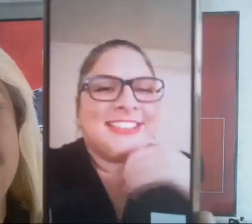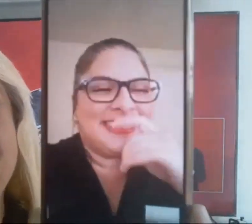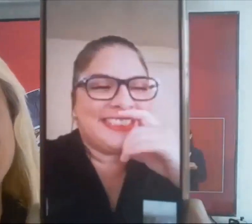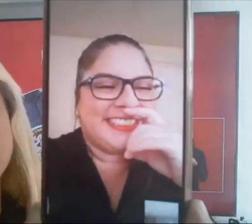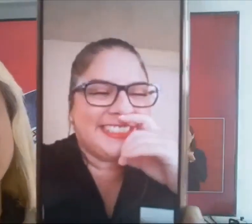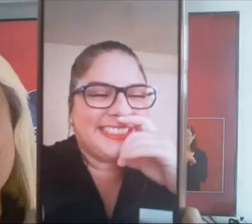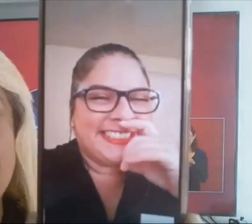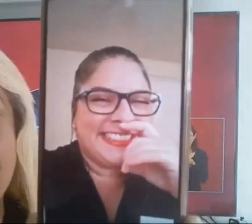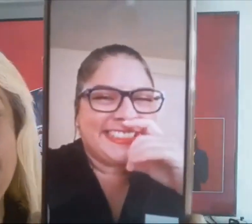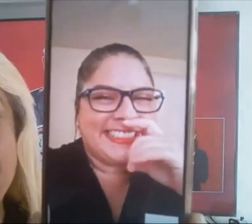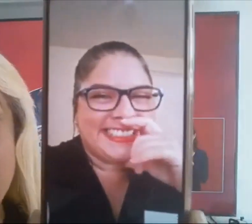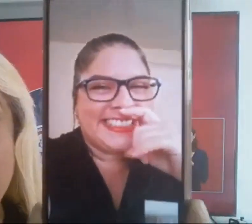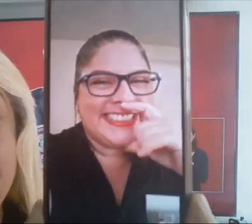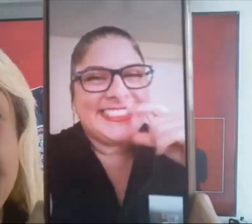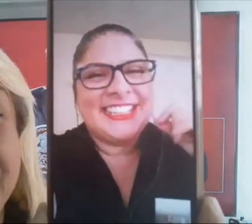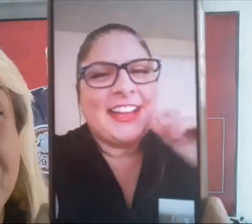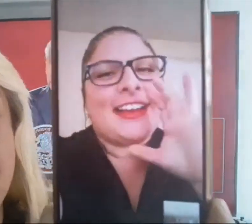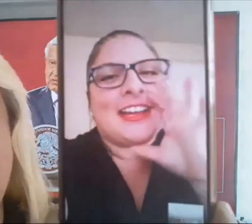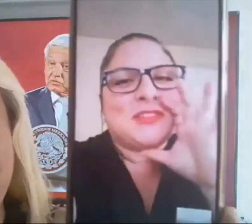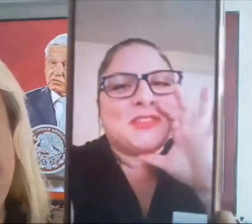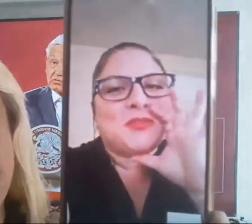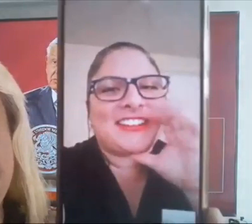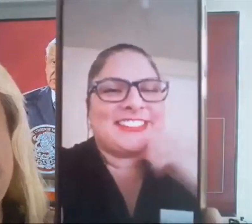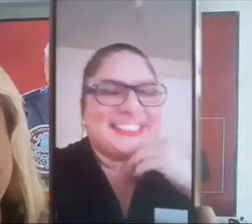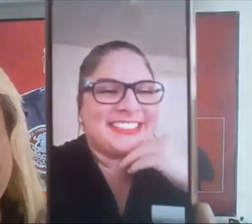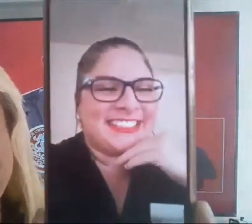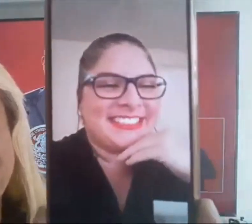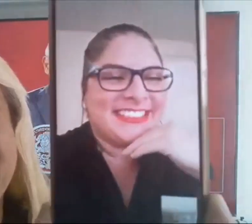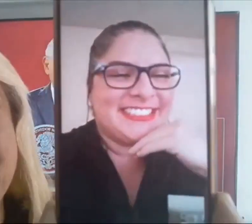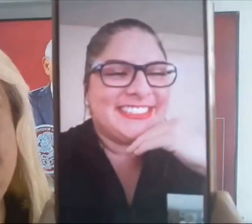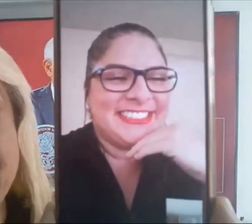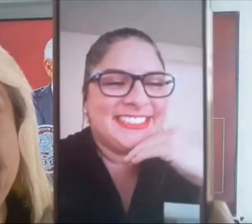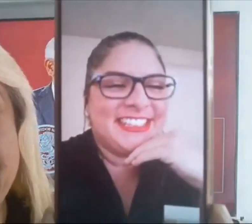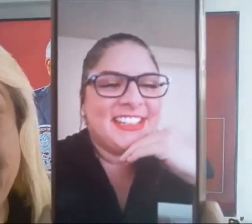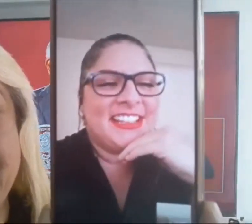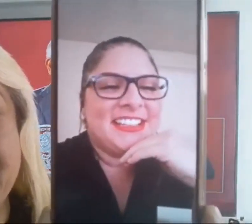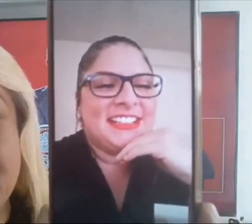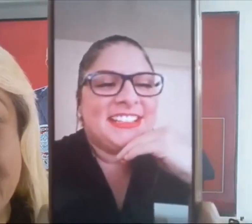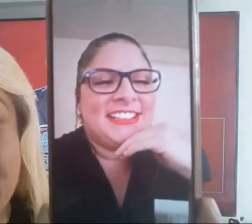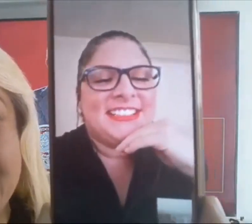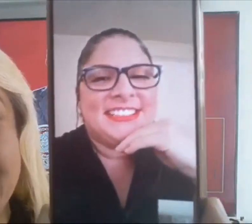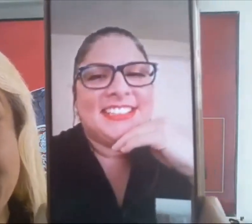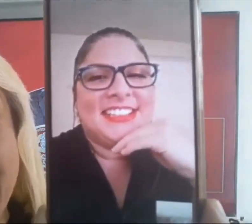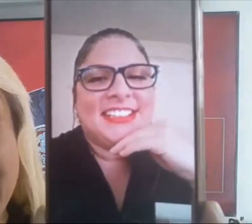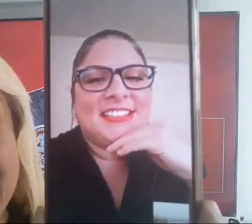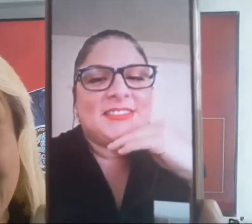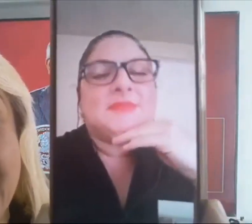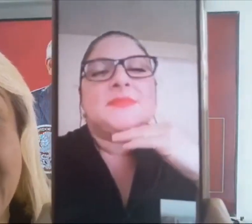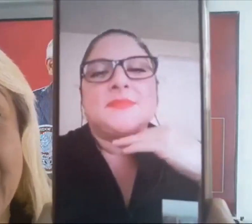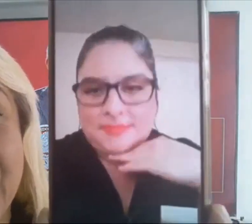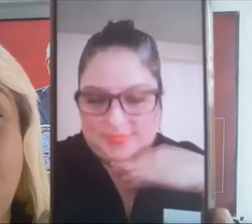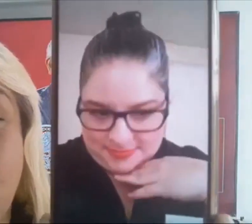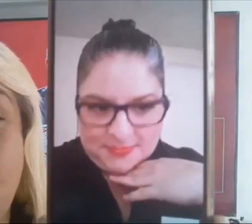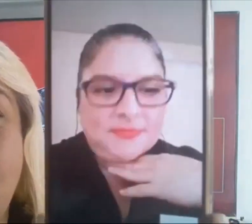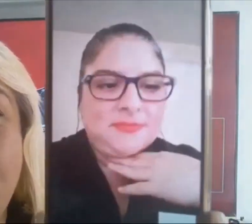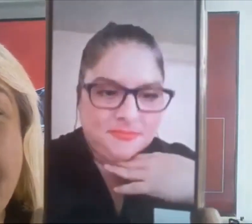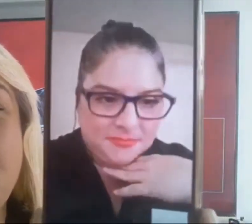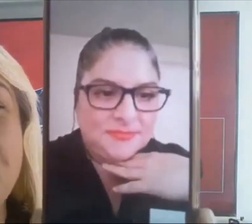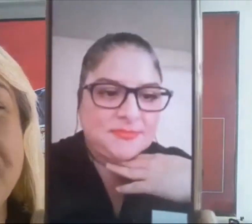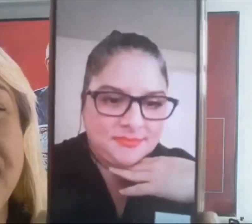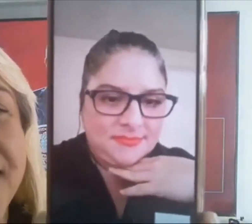Santiago. Es florero. Y no, pues la verdad. Es florero. Imagínate las negociaciones que ya